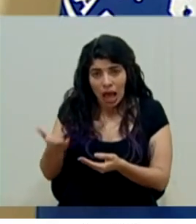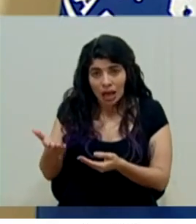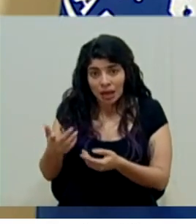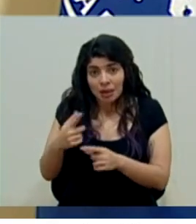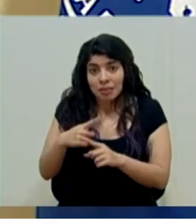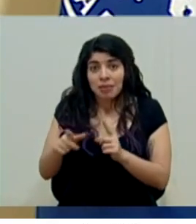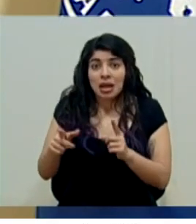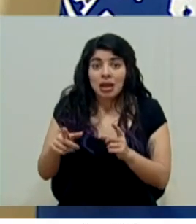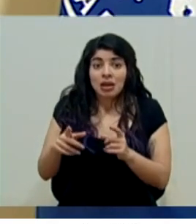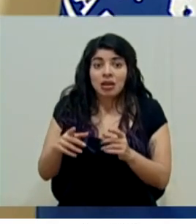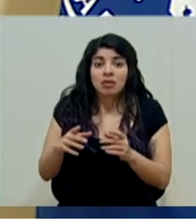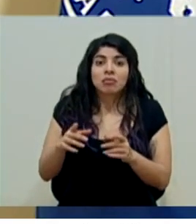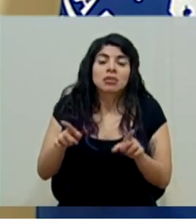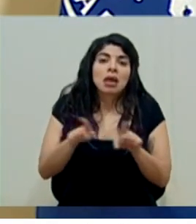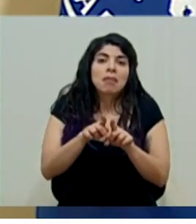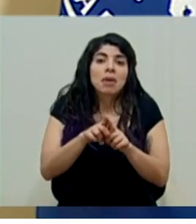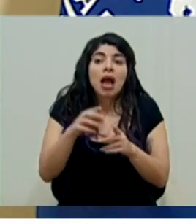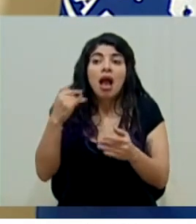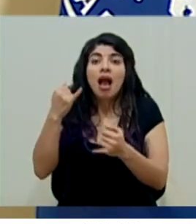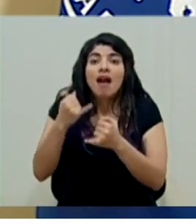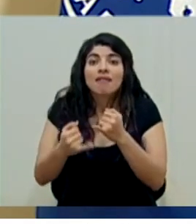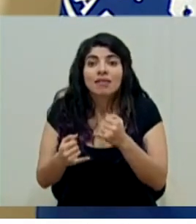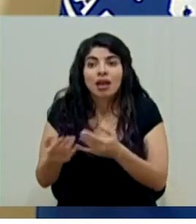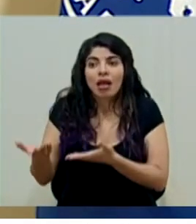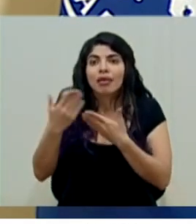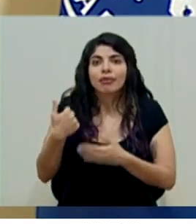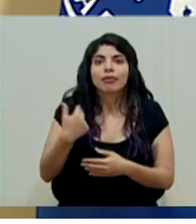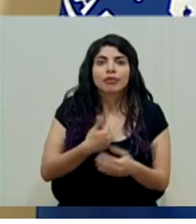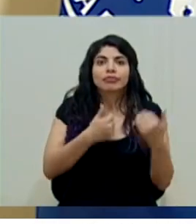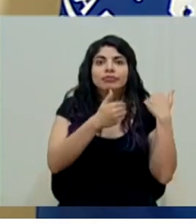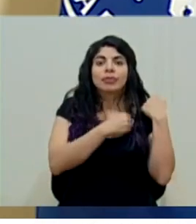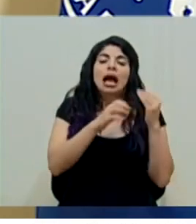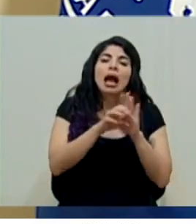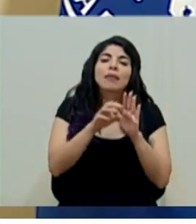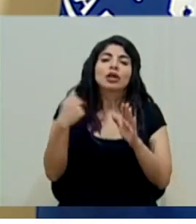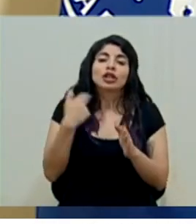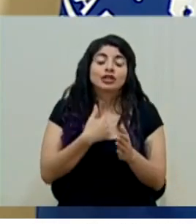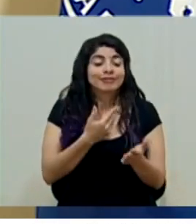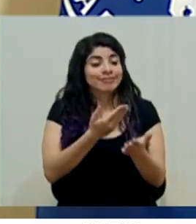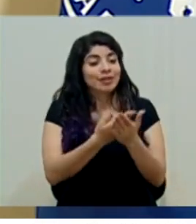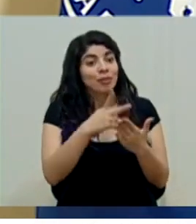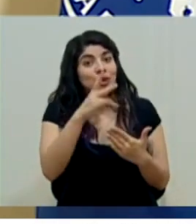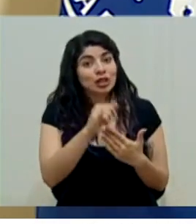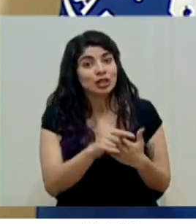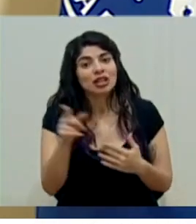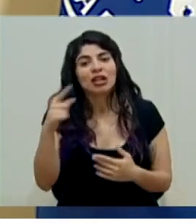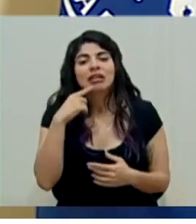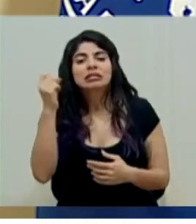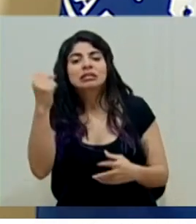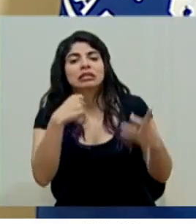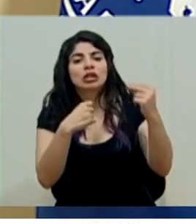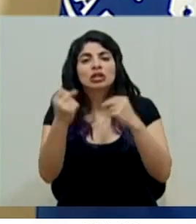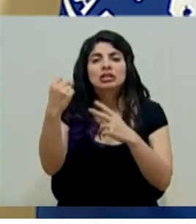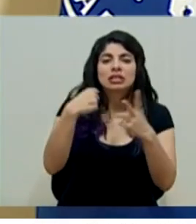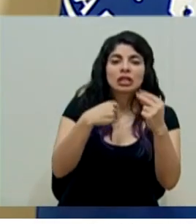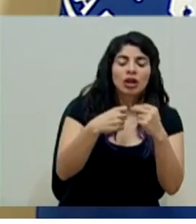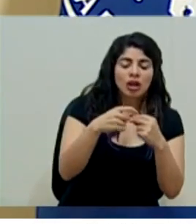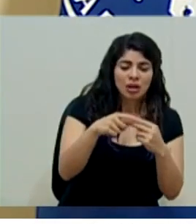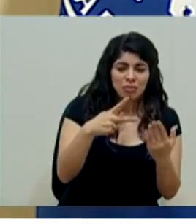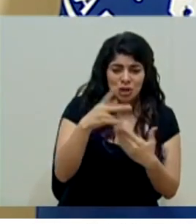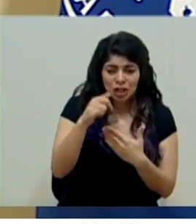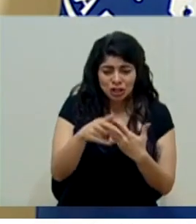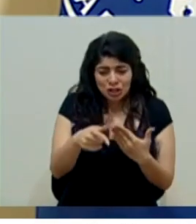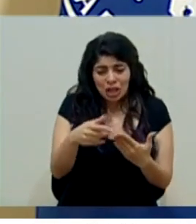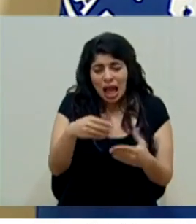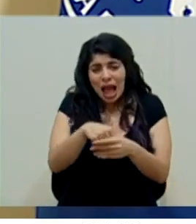Y terminan, y además de paso, terminan endosándonos a nosotros. Nosotros vamos con un proyecto y que no, que esto sí, que esto... Nosotros, ese proyecto